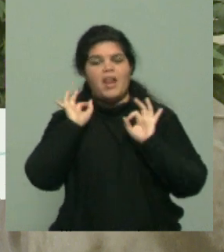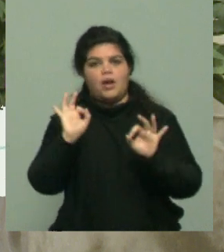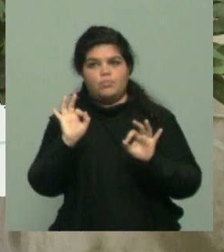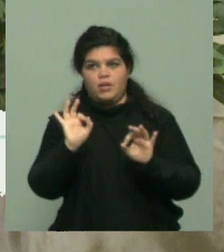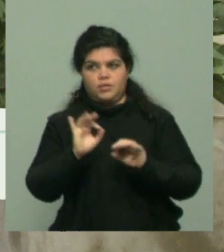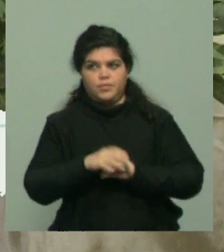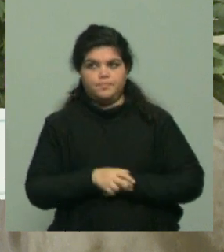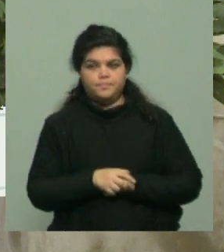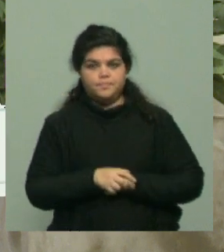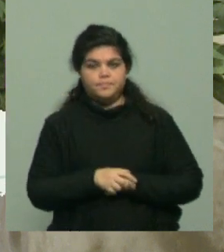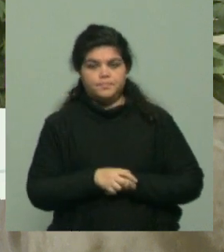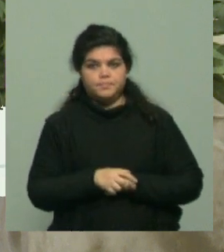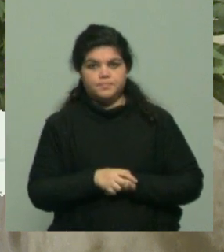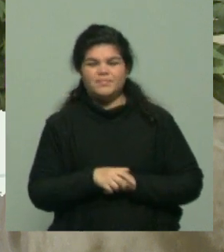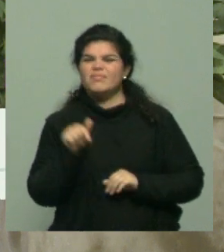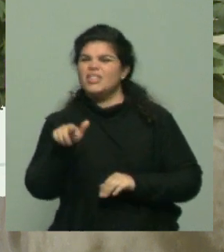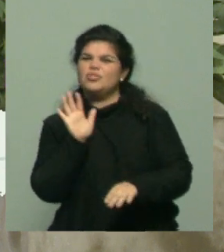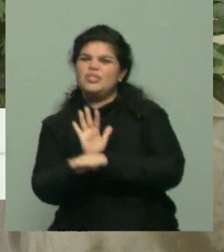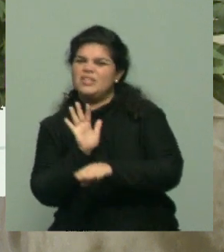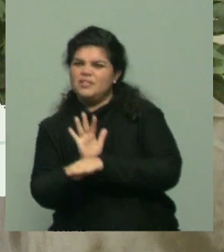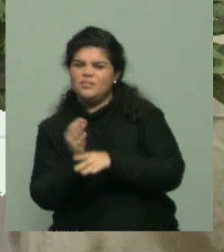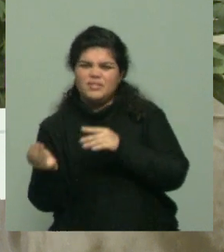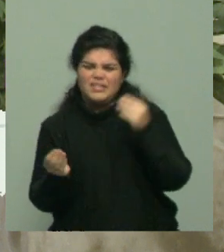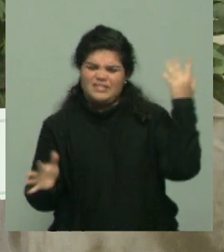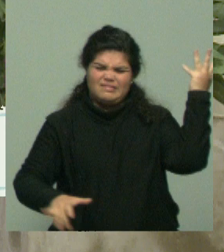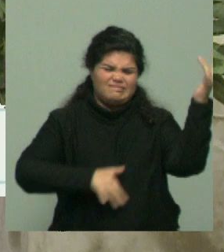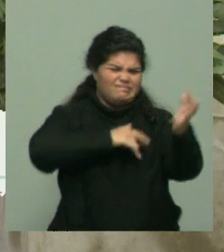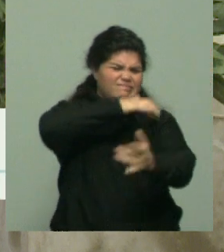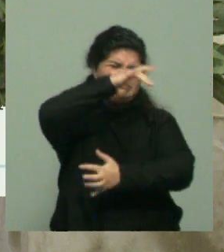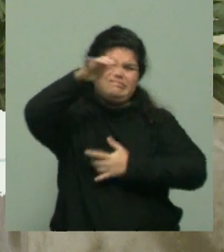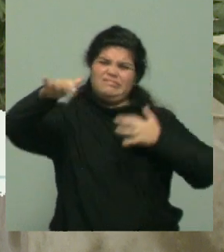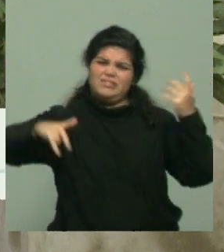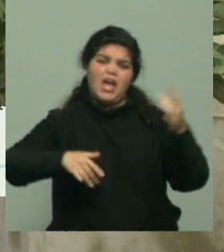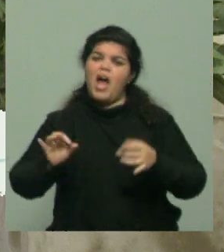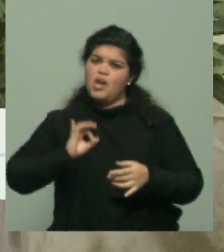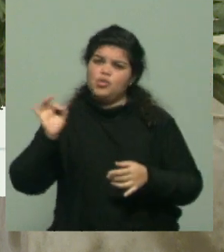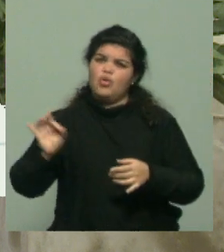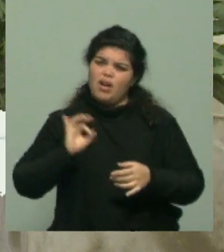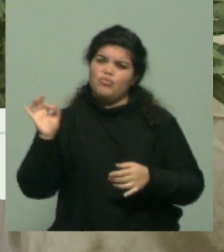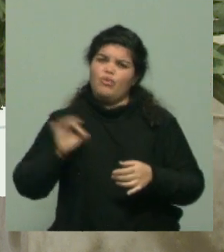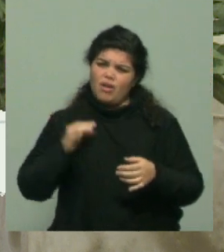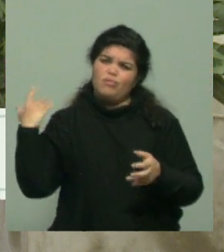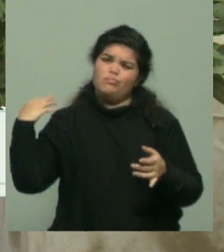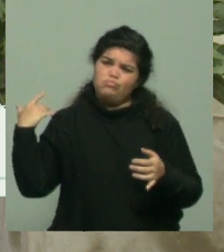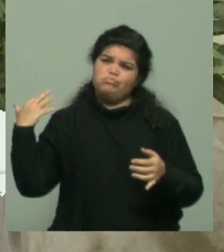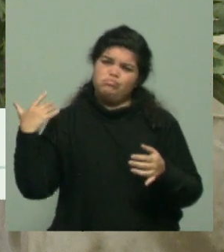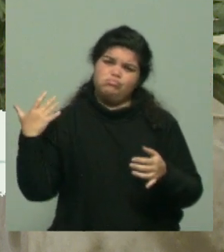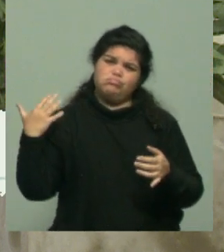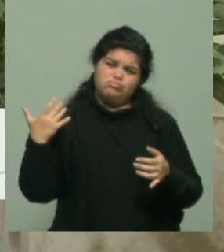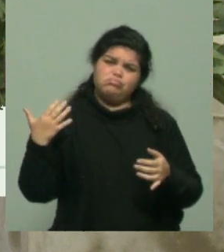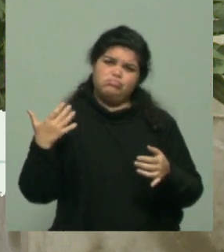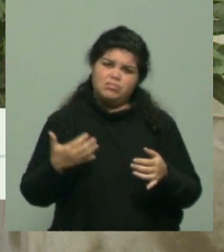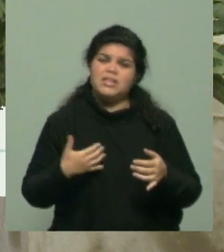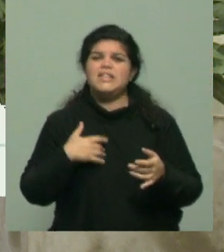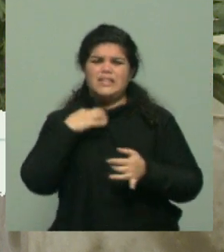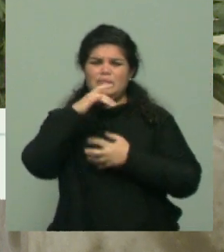Acá hubo toda una discusión en los últimos años, muy jurídica, que no viene al caso que explique,